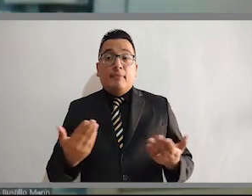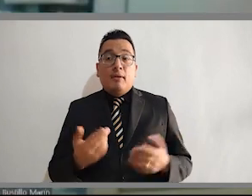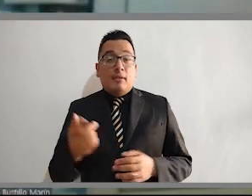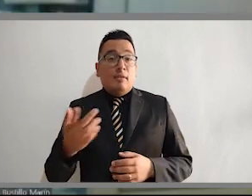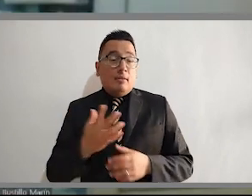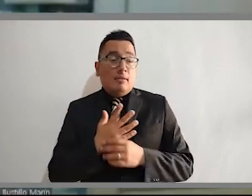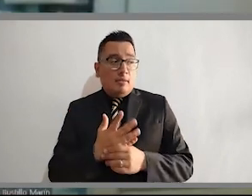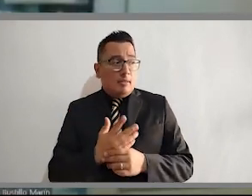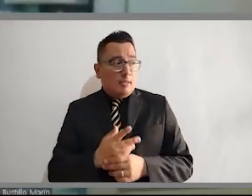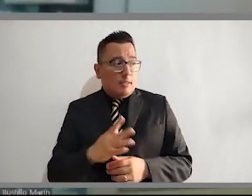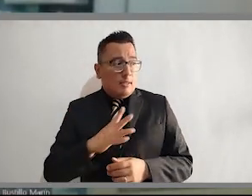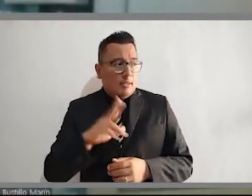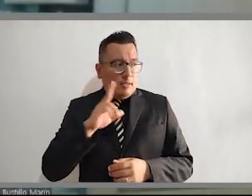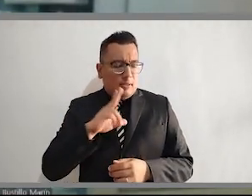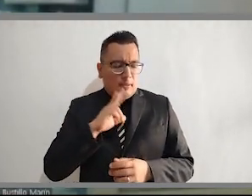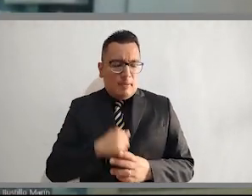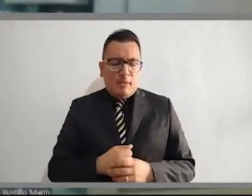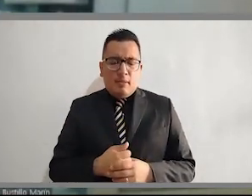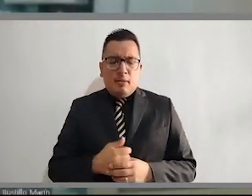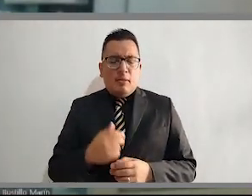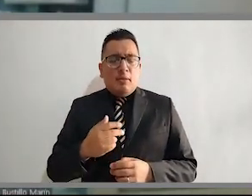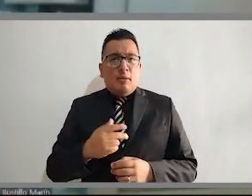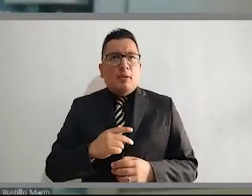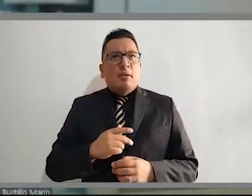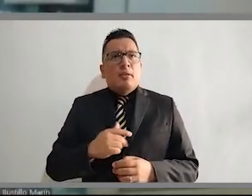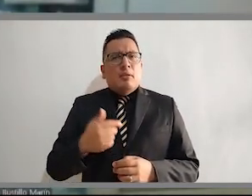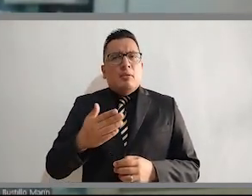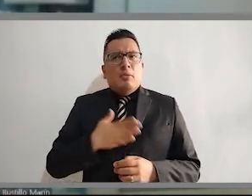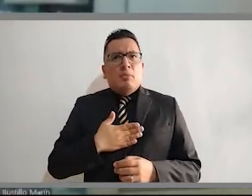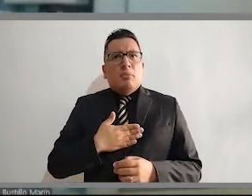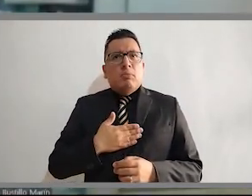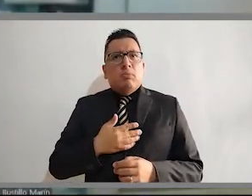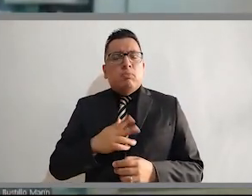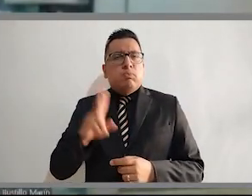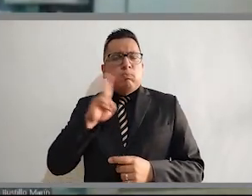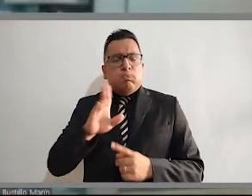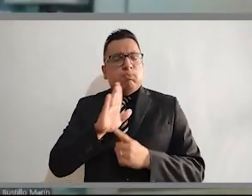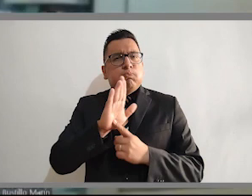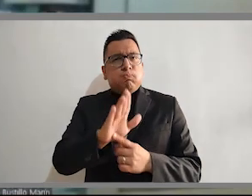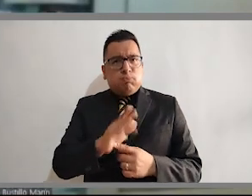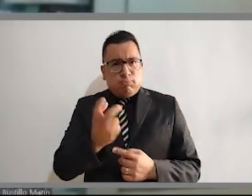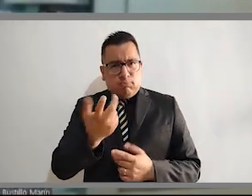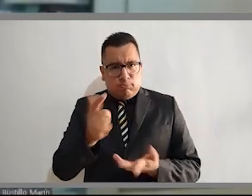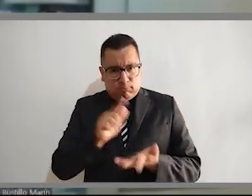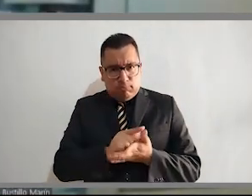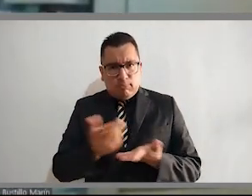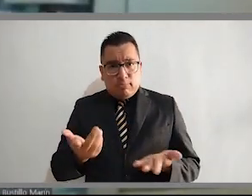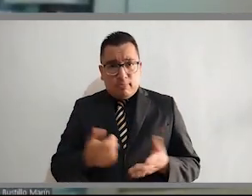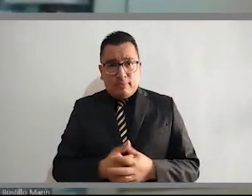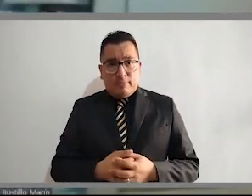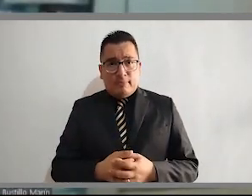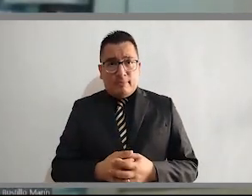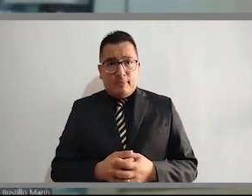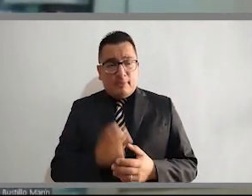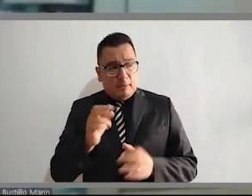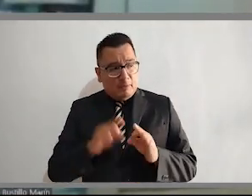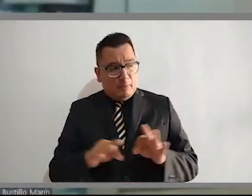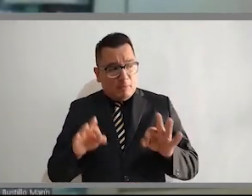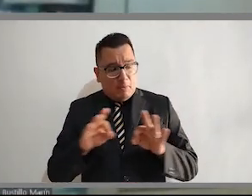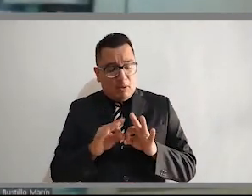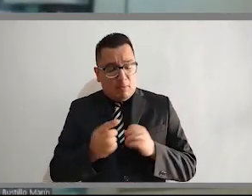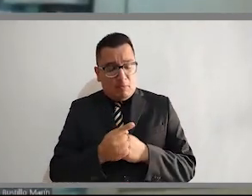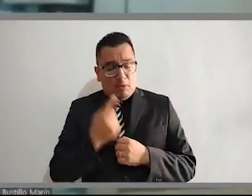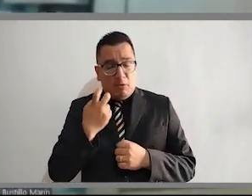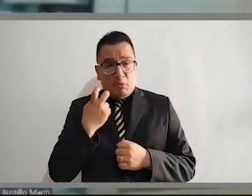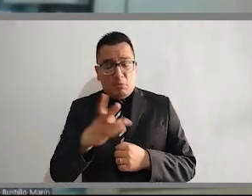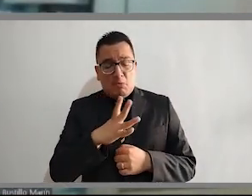Ahora, me decía aquí el fundamento legal de la carga de la prueba. Fíjate que ahí es importantísimo, porque no